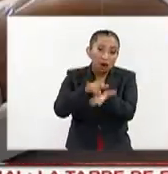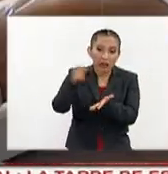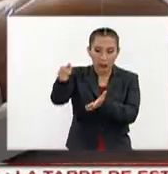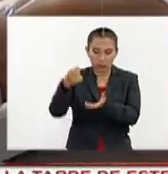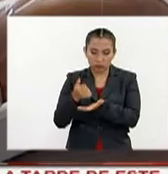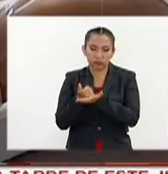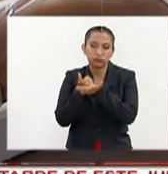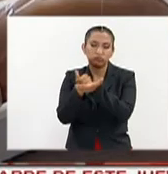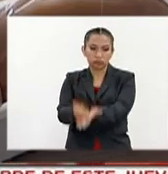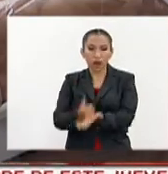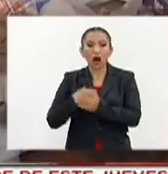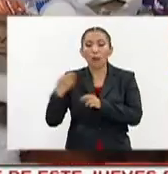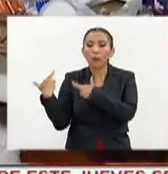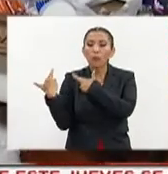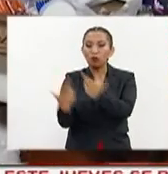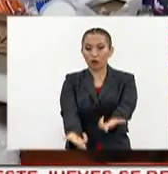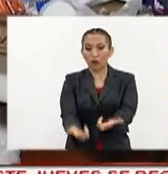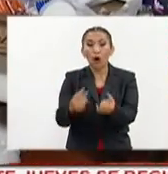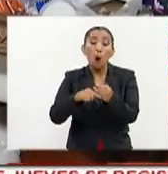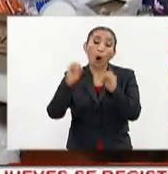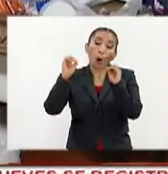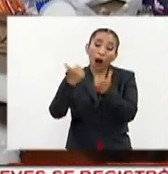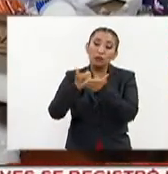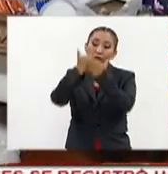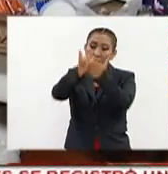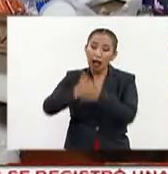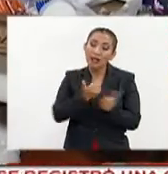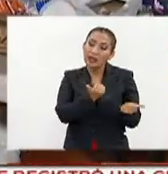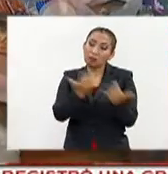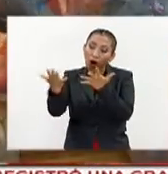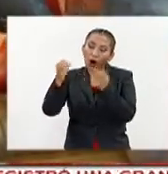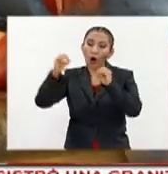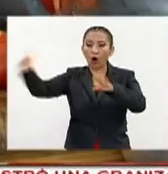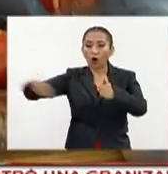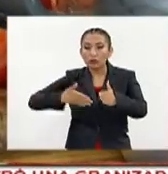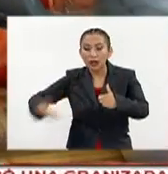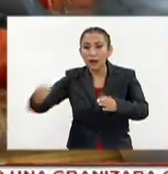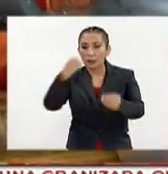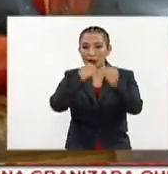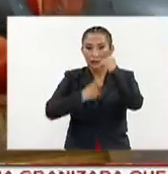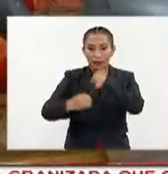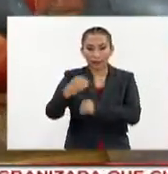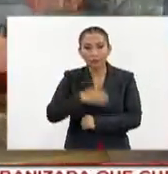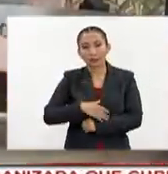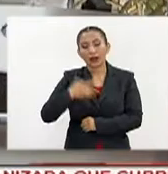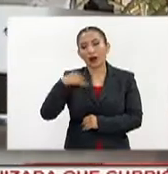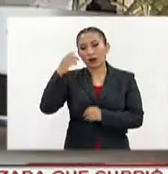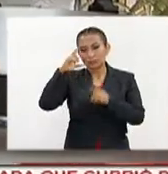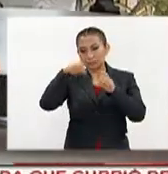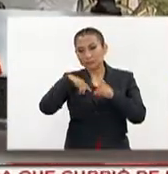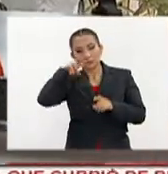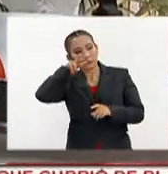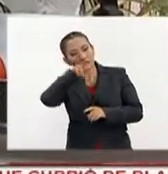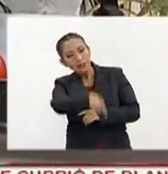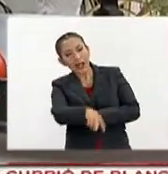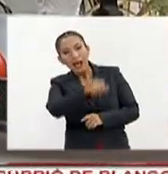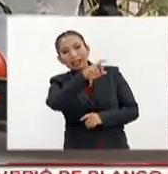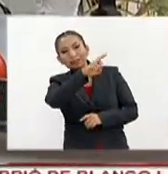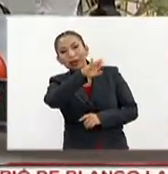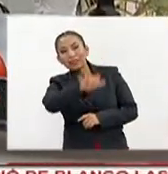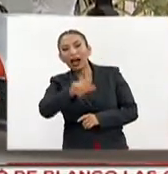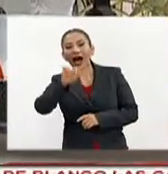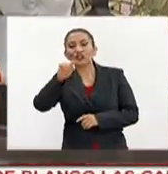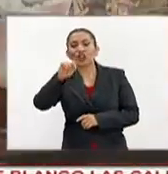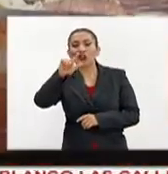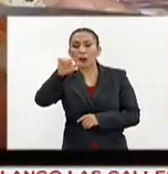esta causa ciudadana con donaciones o bien ayudar con transporte o cocinando alimentos. Con imágenes de Christopher Arismendi,